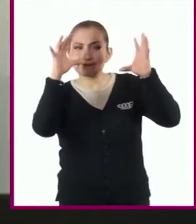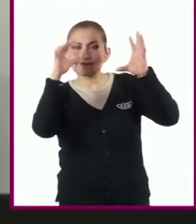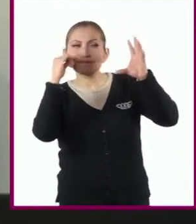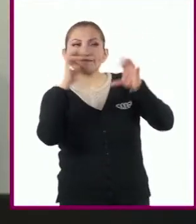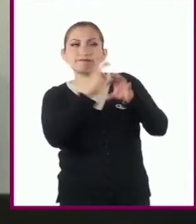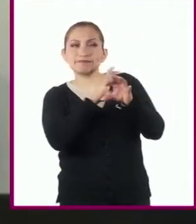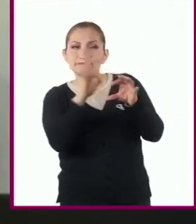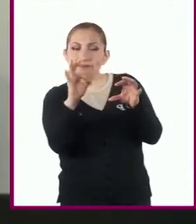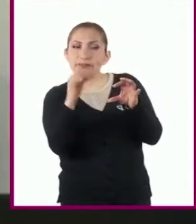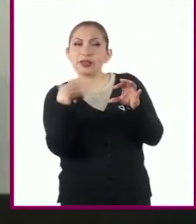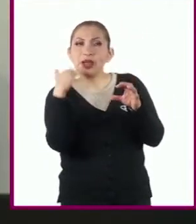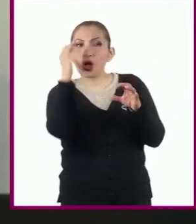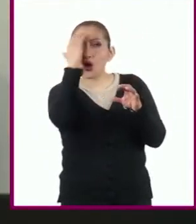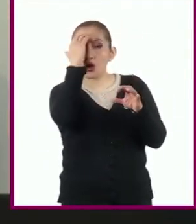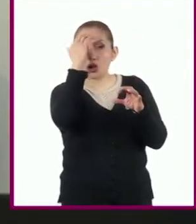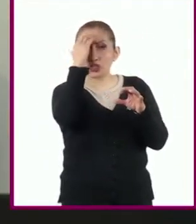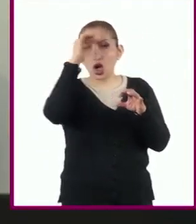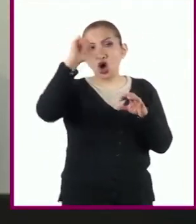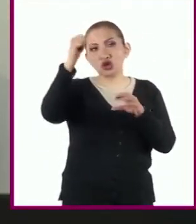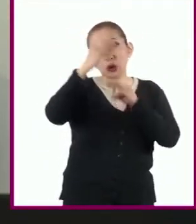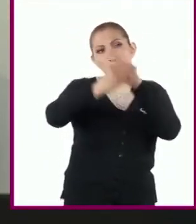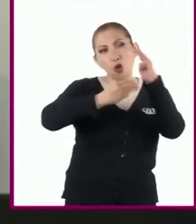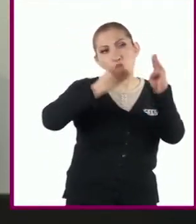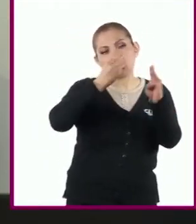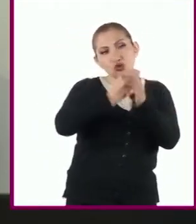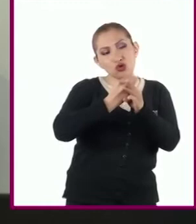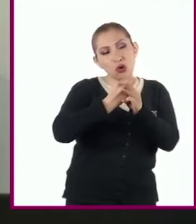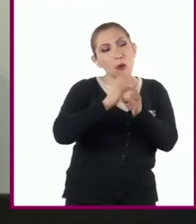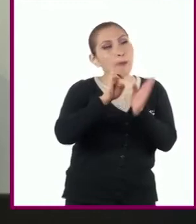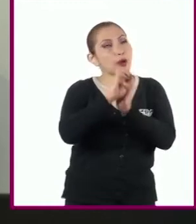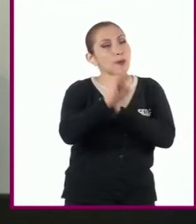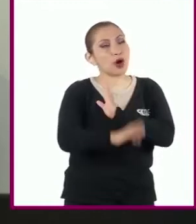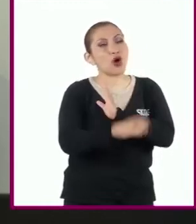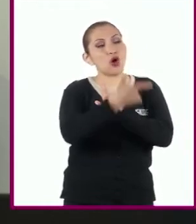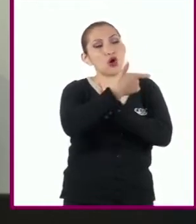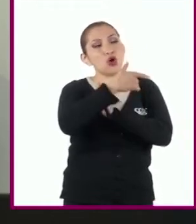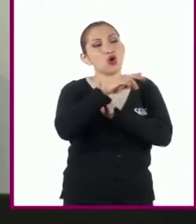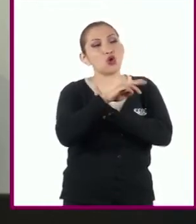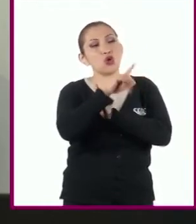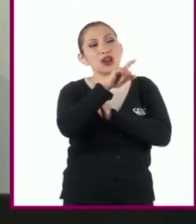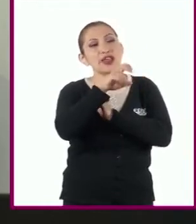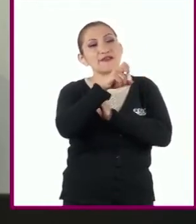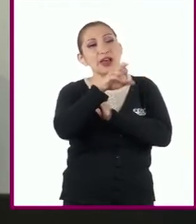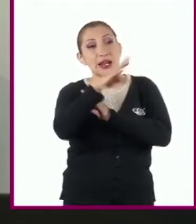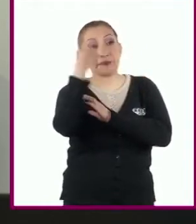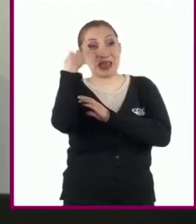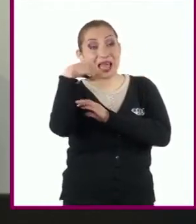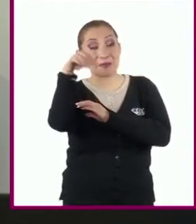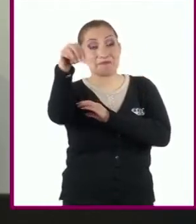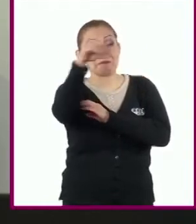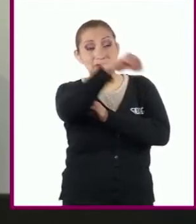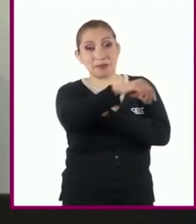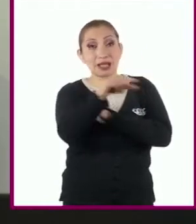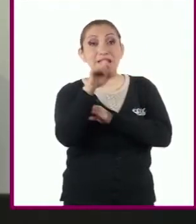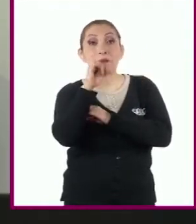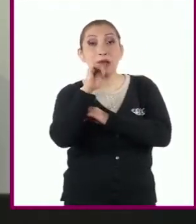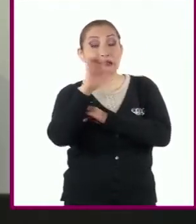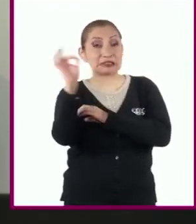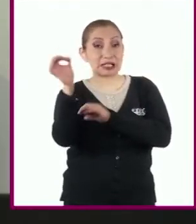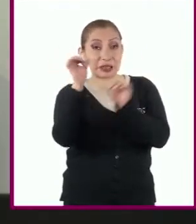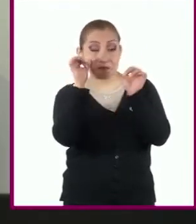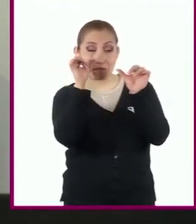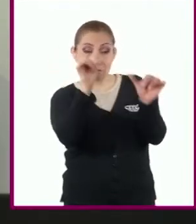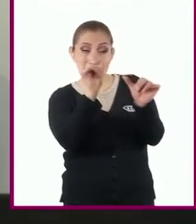da la oportunidad de conocer otros mundos, como a Gulliver en sus viajes. Y si prestamos atención